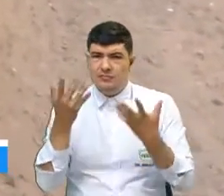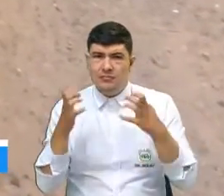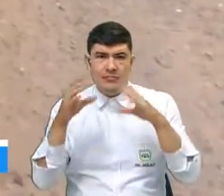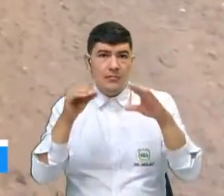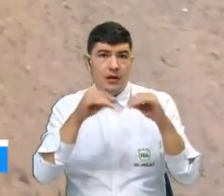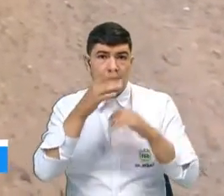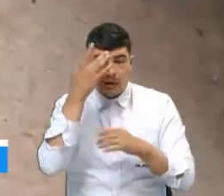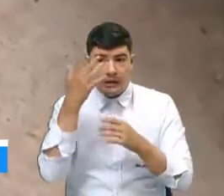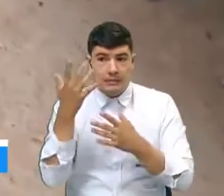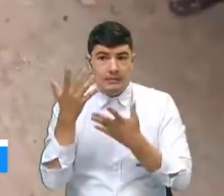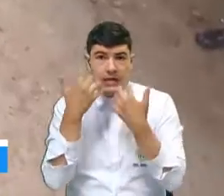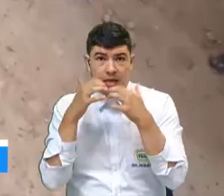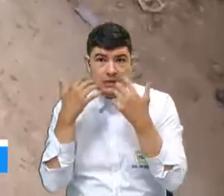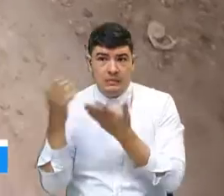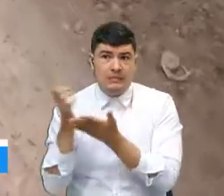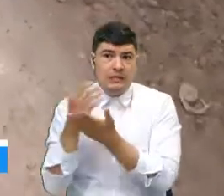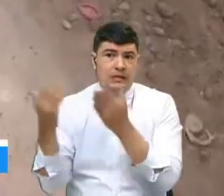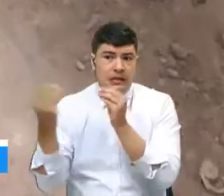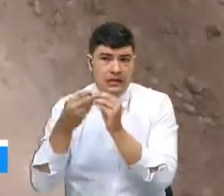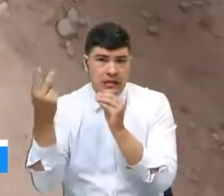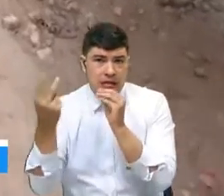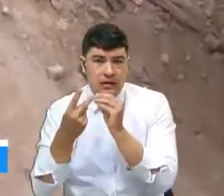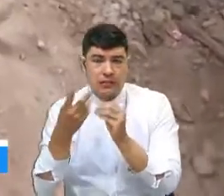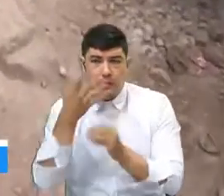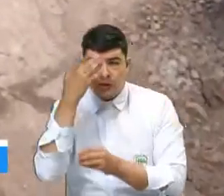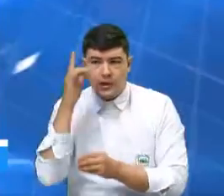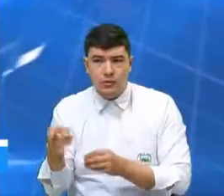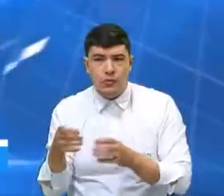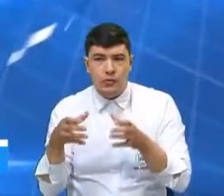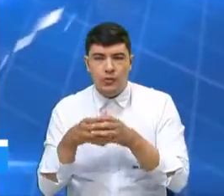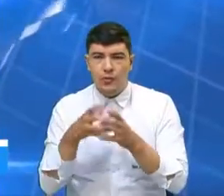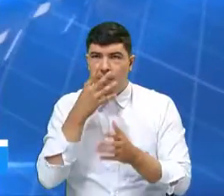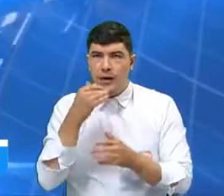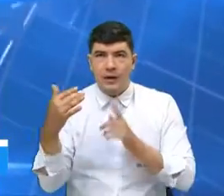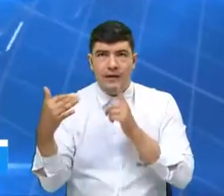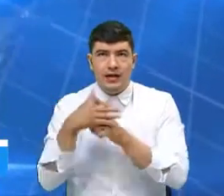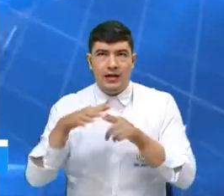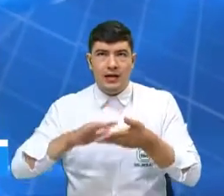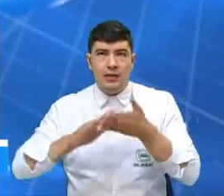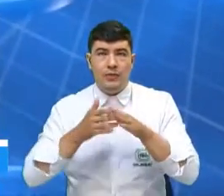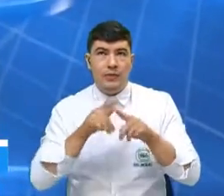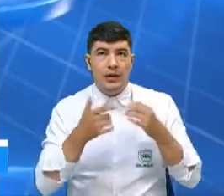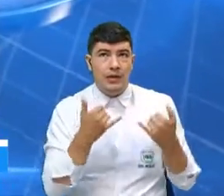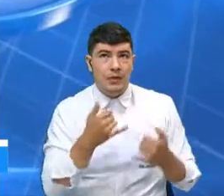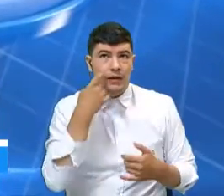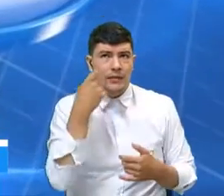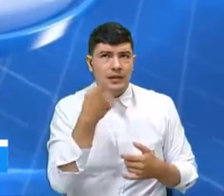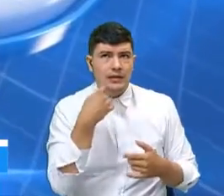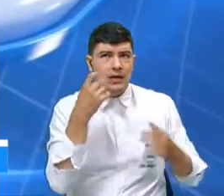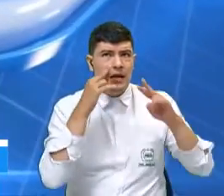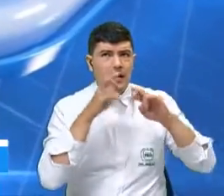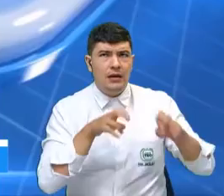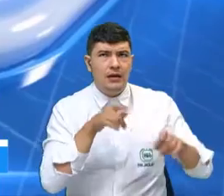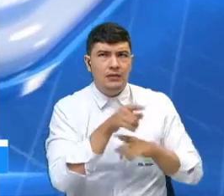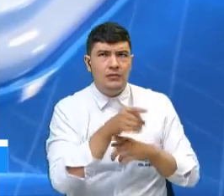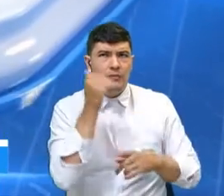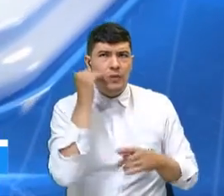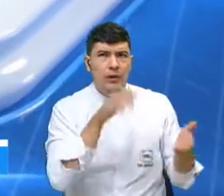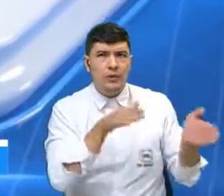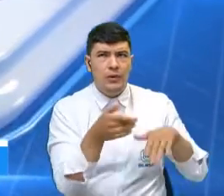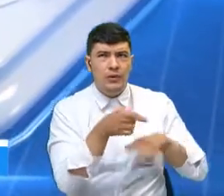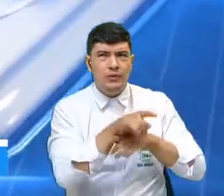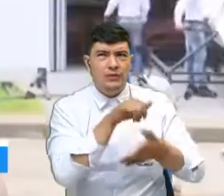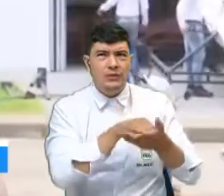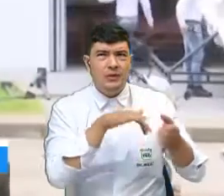represalias ya que según ellos existe una banda que tiene azotada la zona entretanto se investiga si la mujer que murió en la huida sea la misma que hurtaba en el